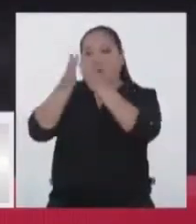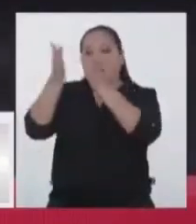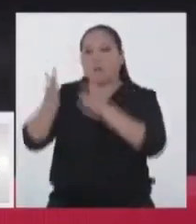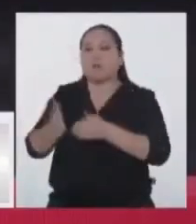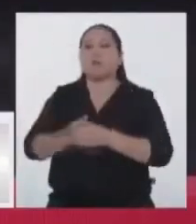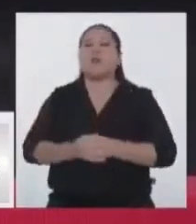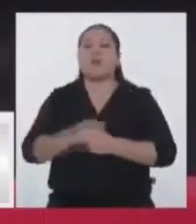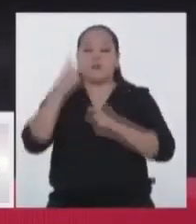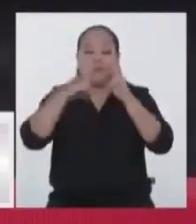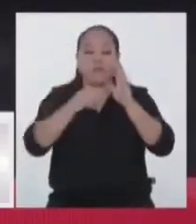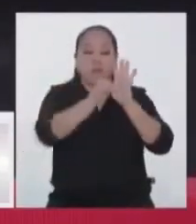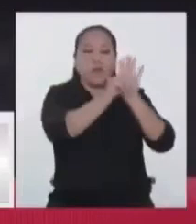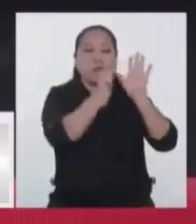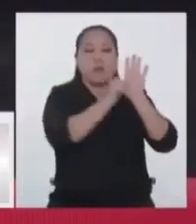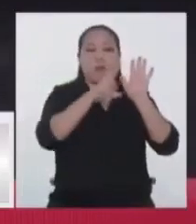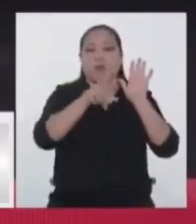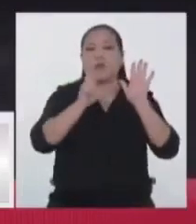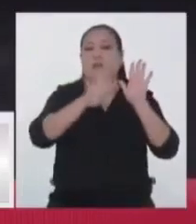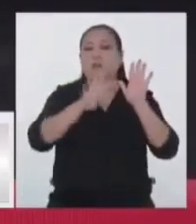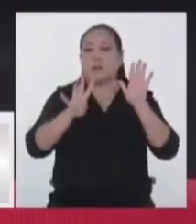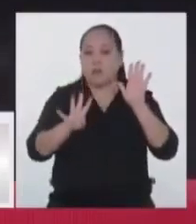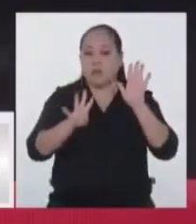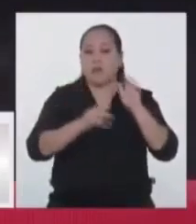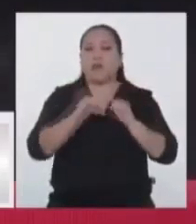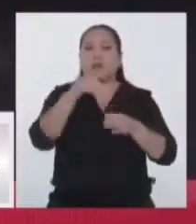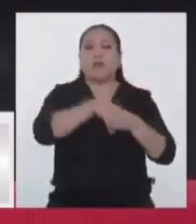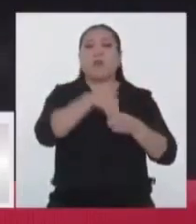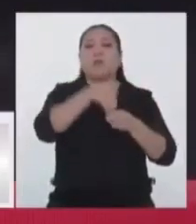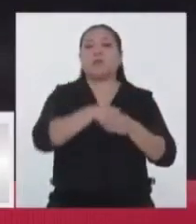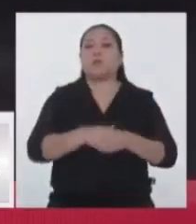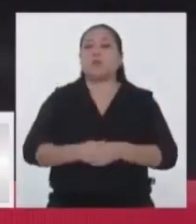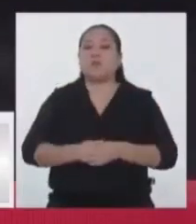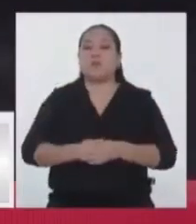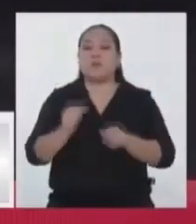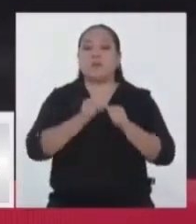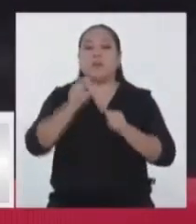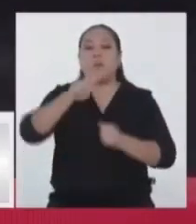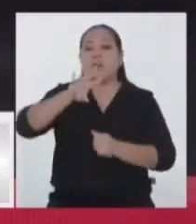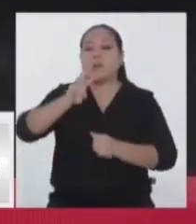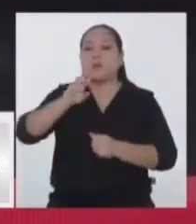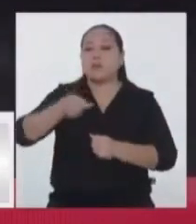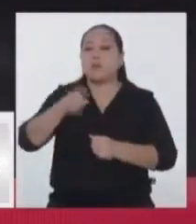en observancia de lo prescrito en el artículo 324 de la Ley Orgánica de Elecciones, número